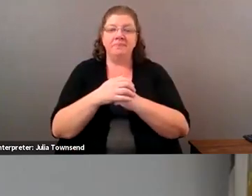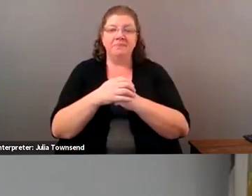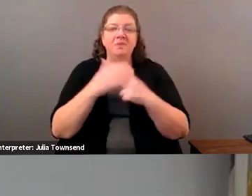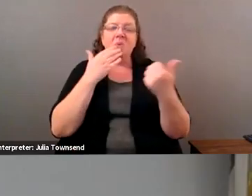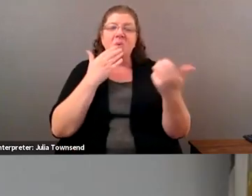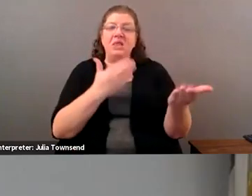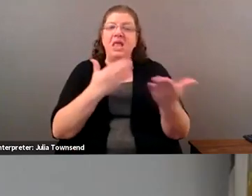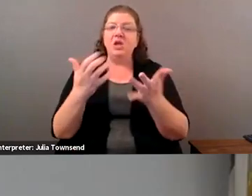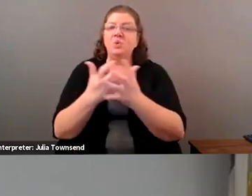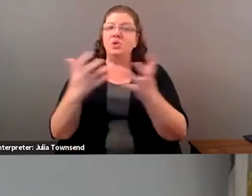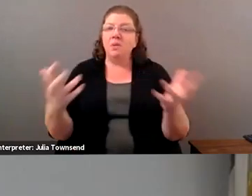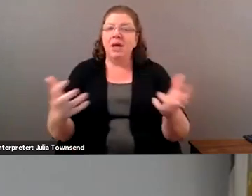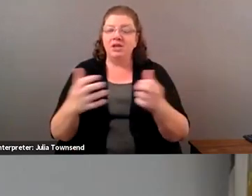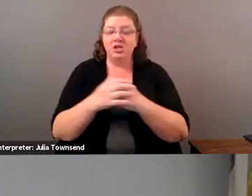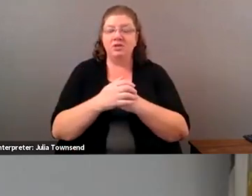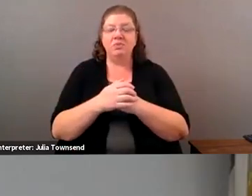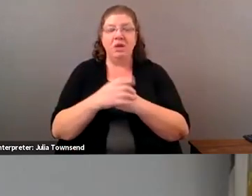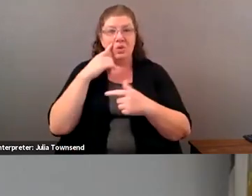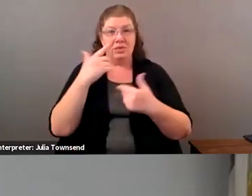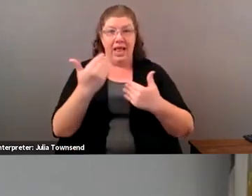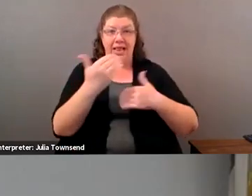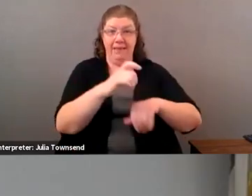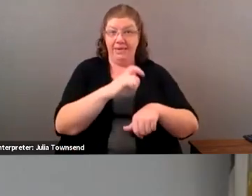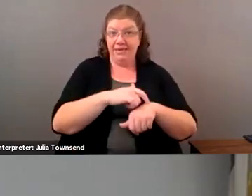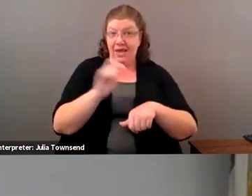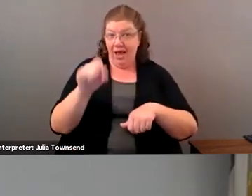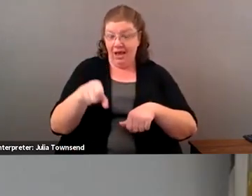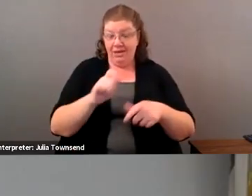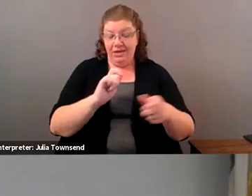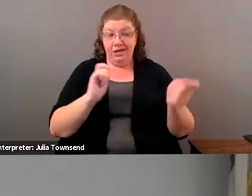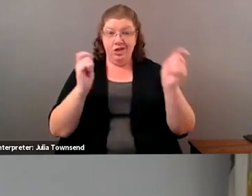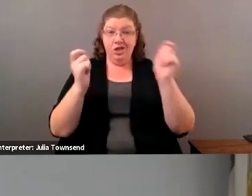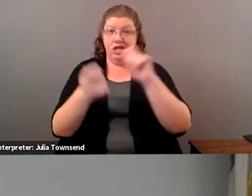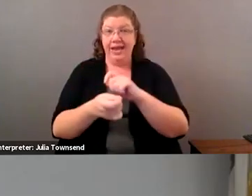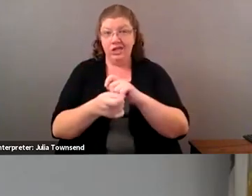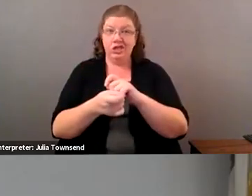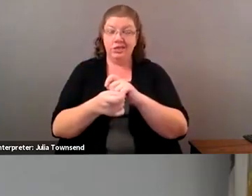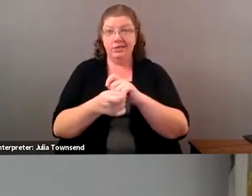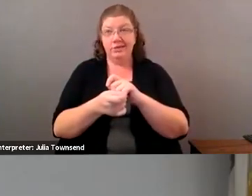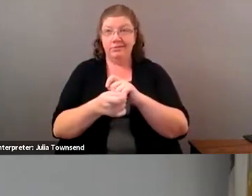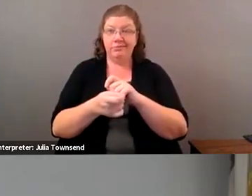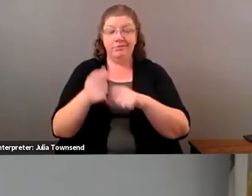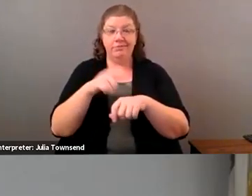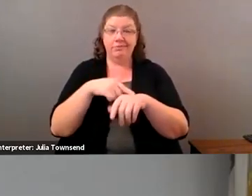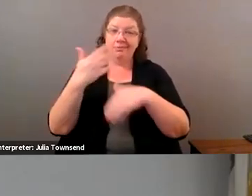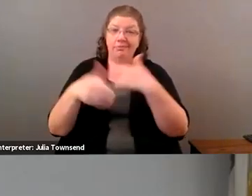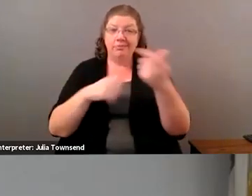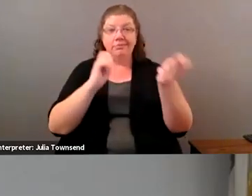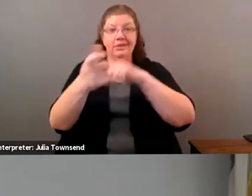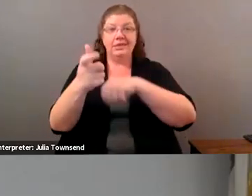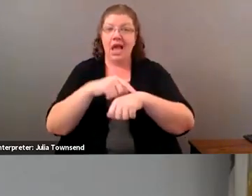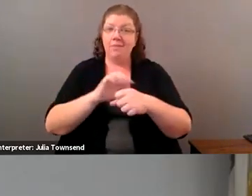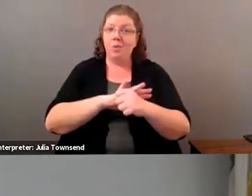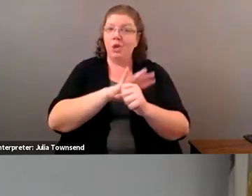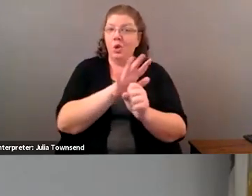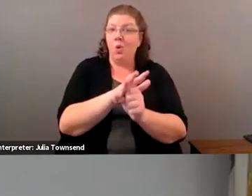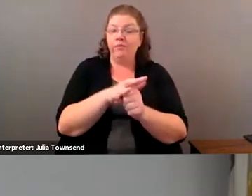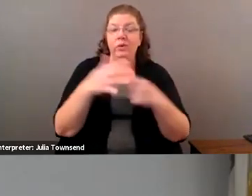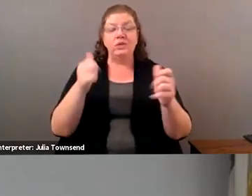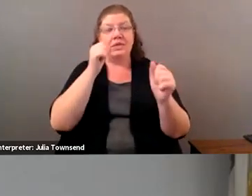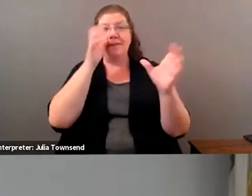que gracias y en un tiempo muy limitado y teniendo que cambiar las las pautas que tuvimos por el